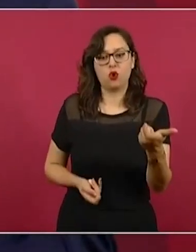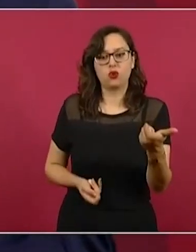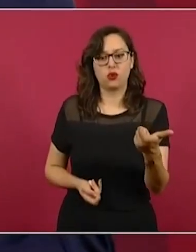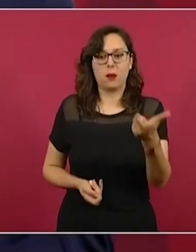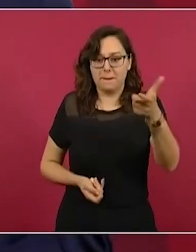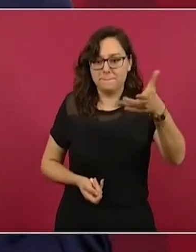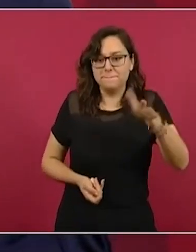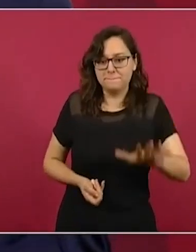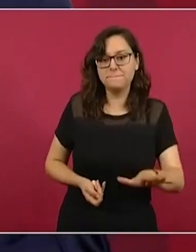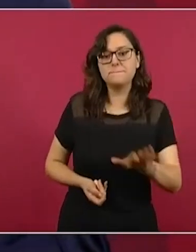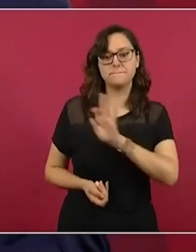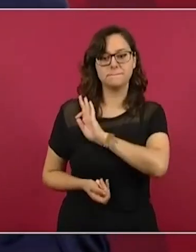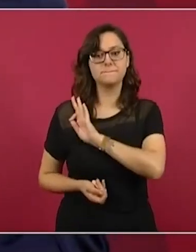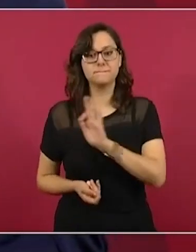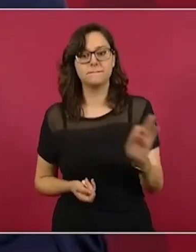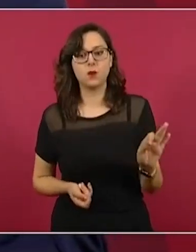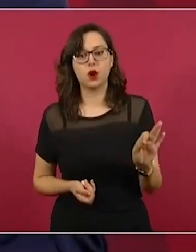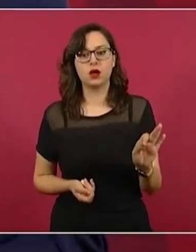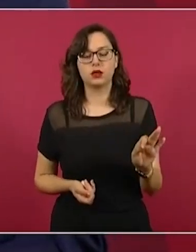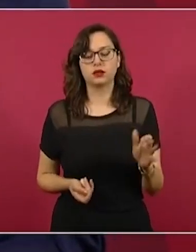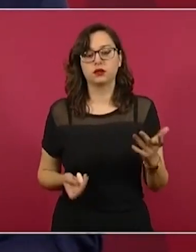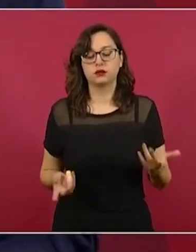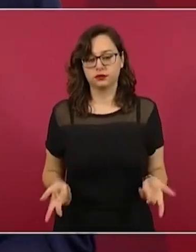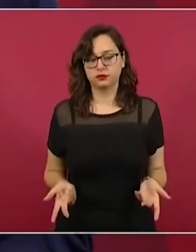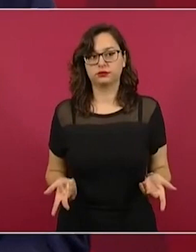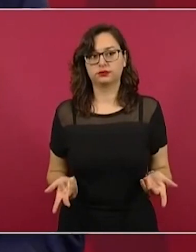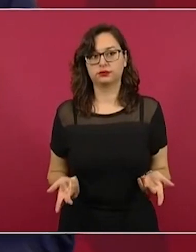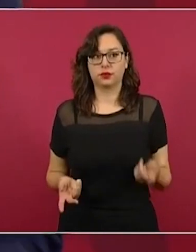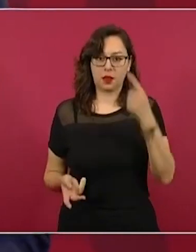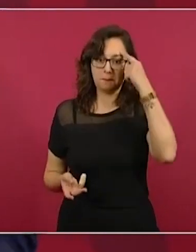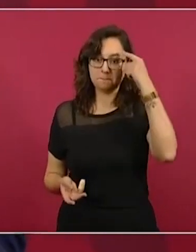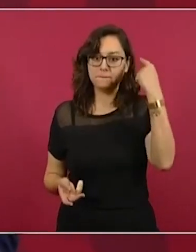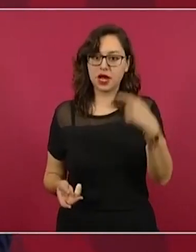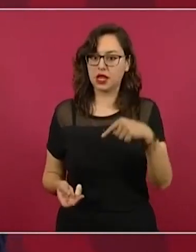producir para el país, también